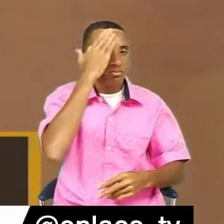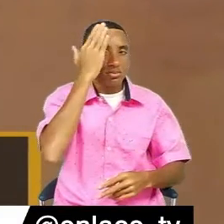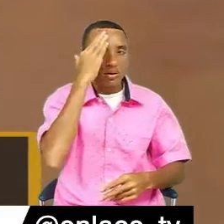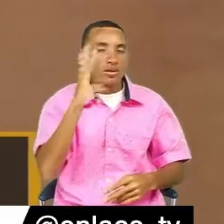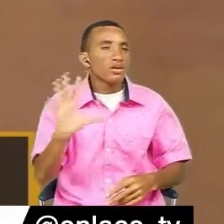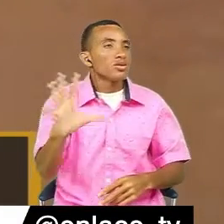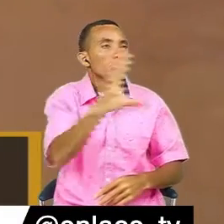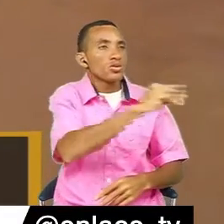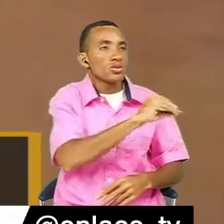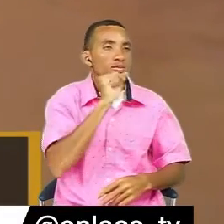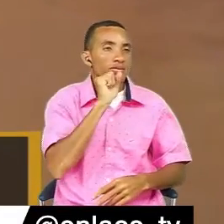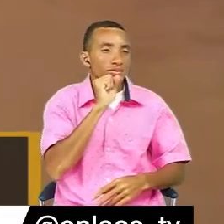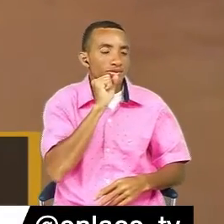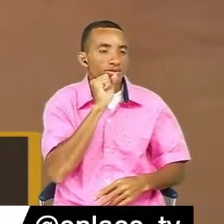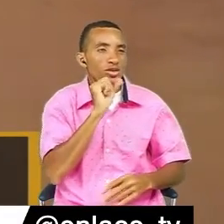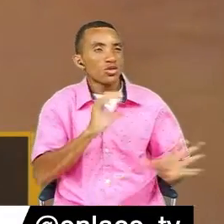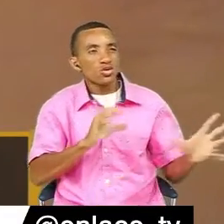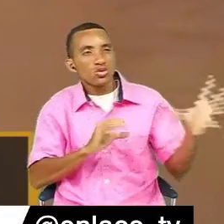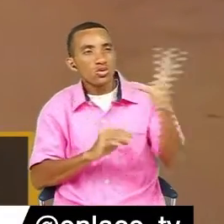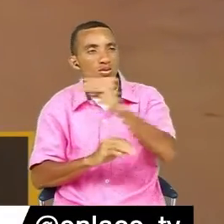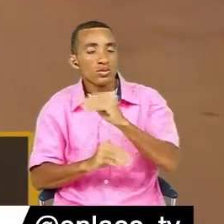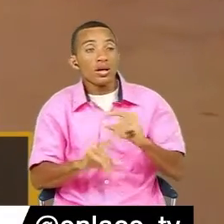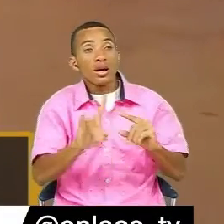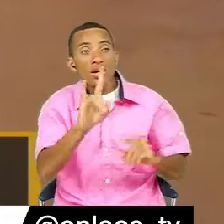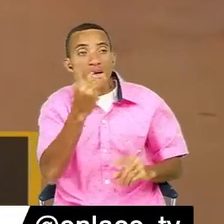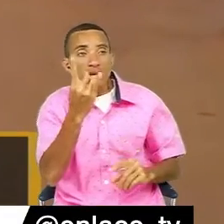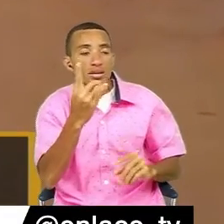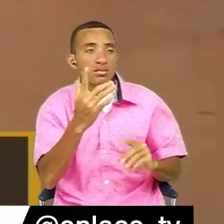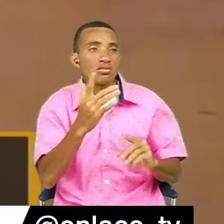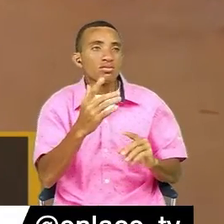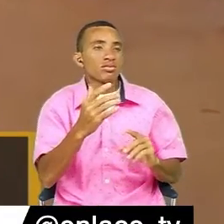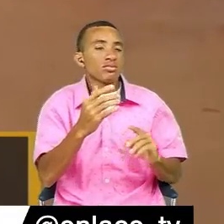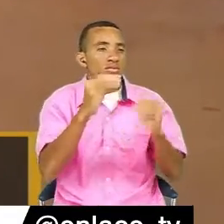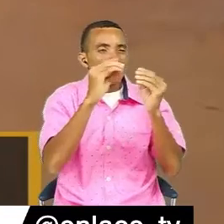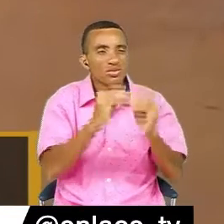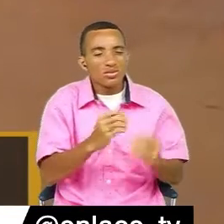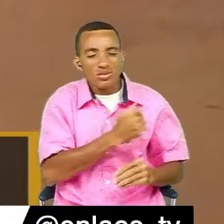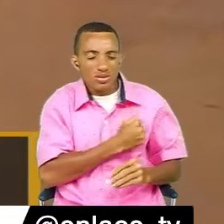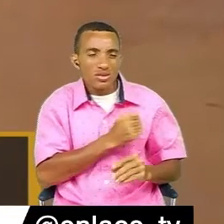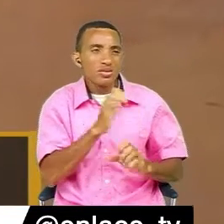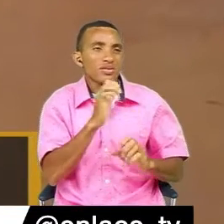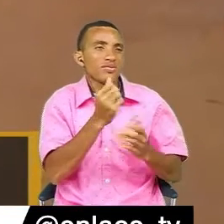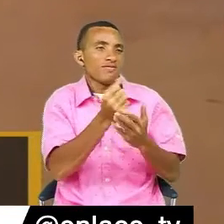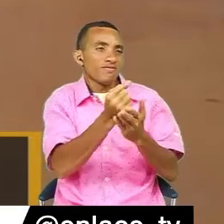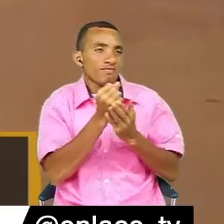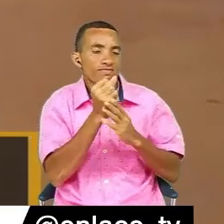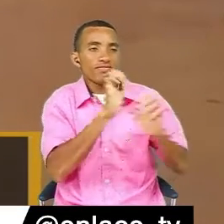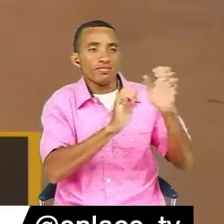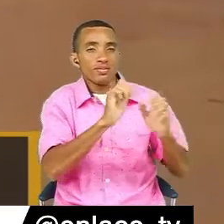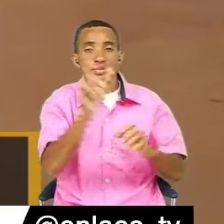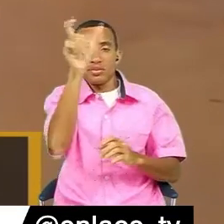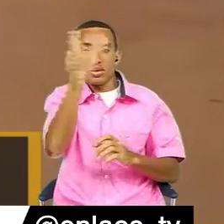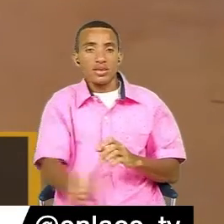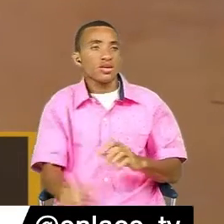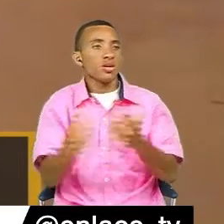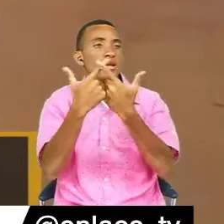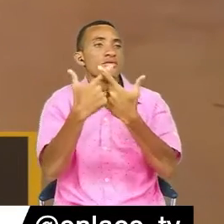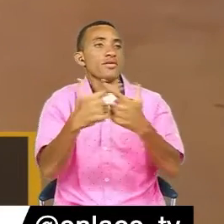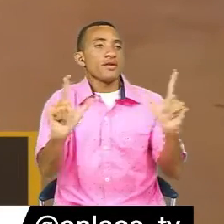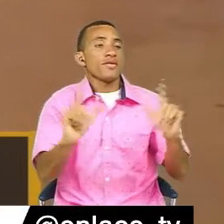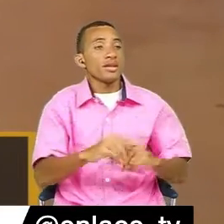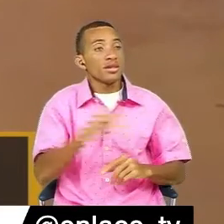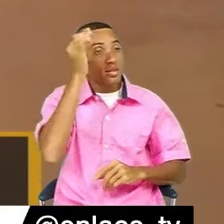Barranca Bermeja, para que de alguna forma nos ayude a defender de esa persona que está suelta, porque